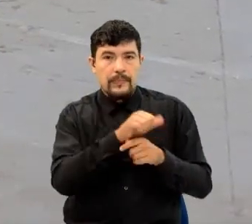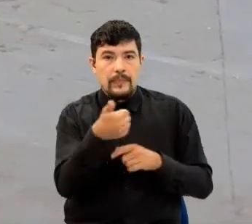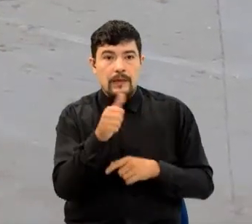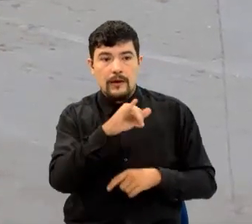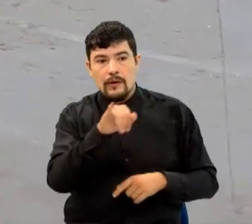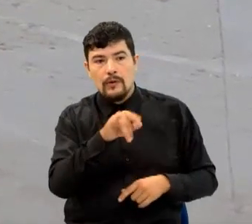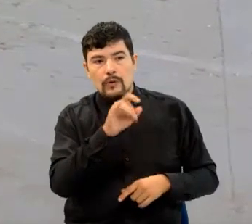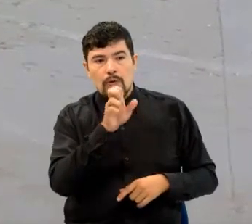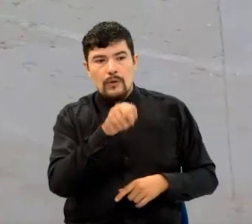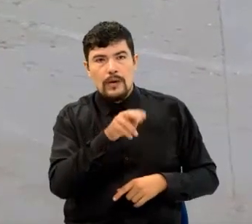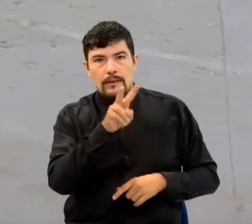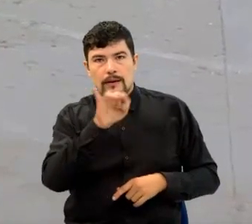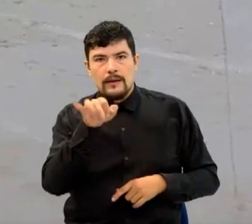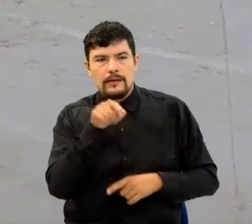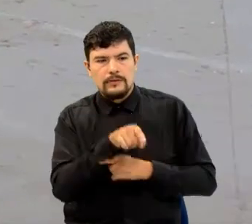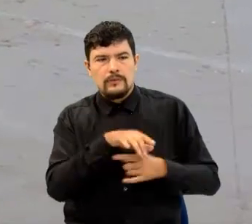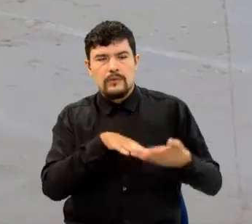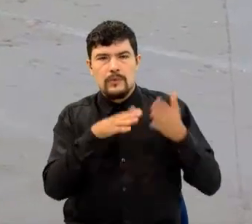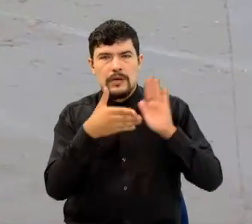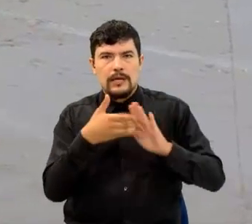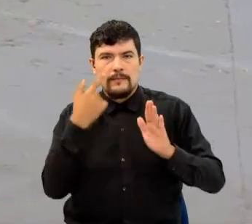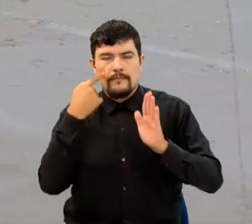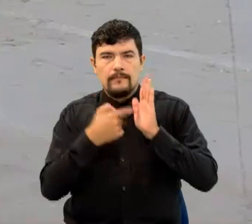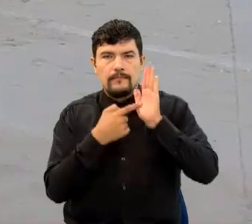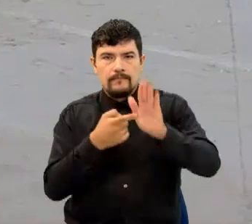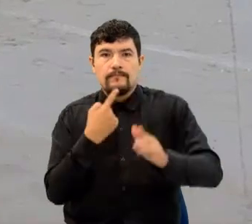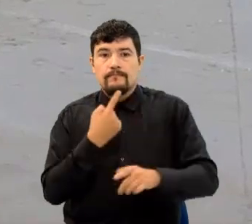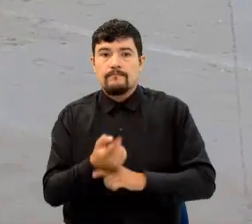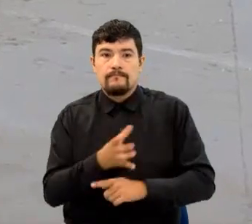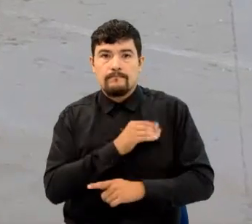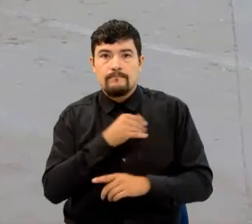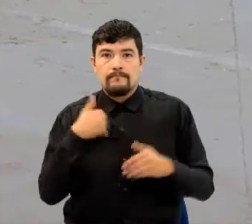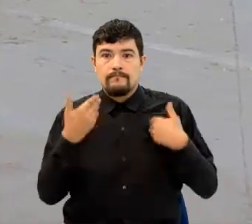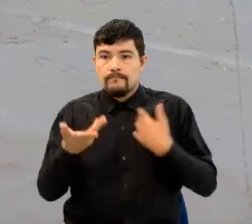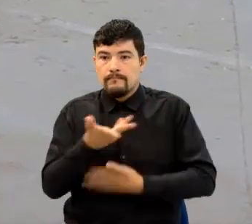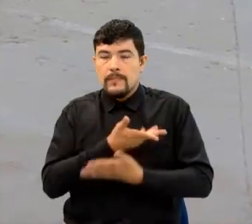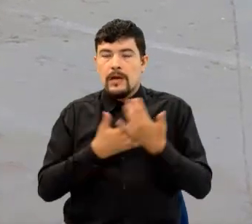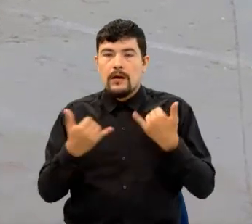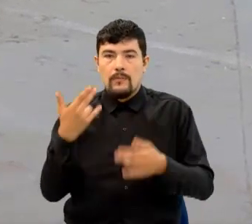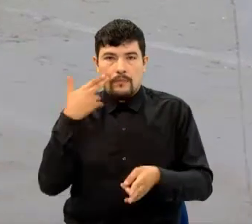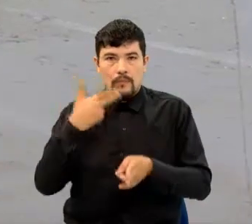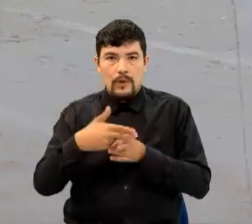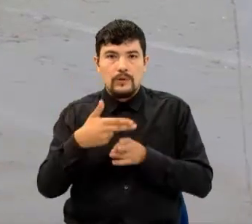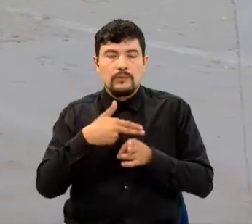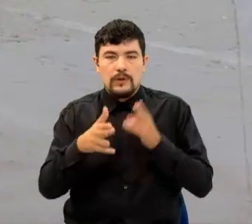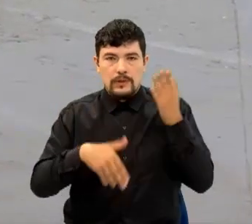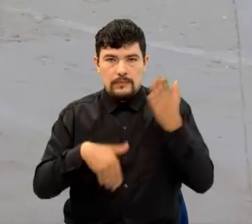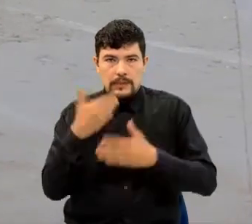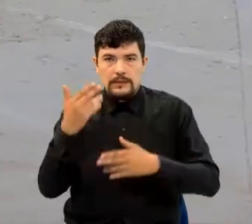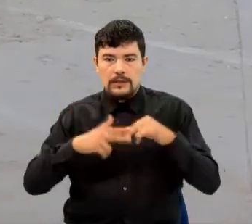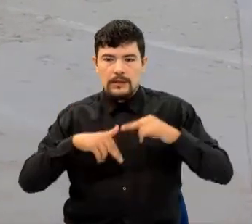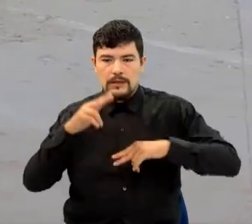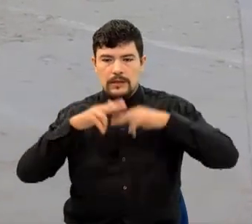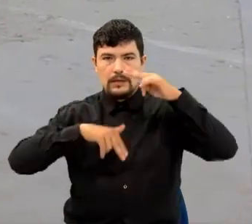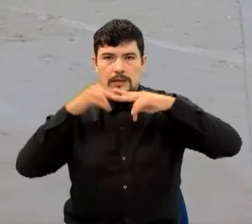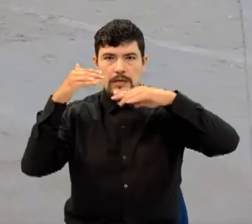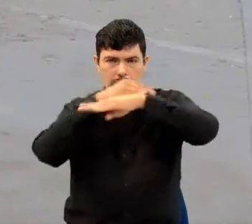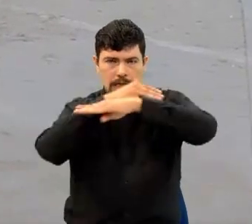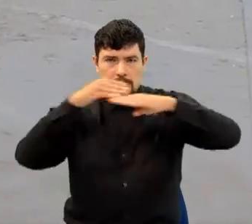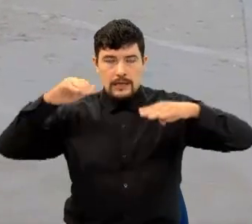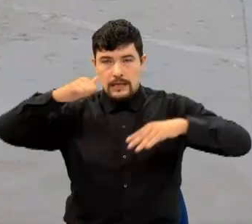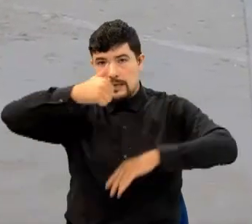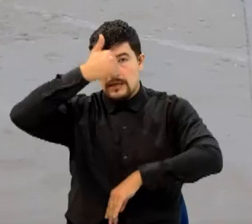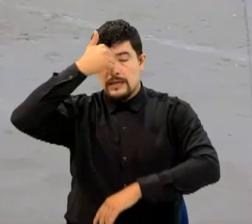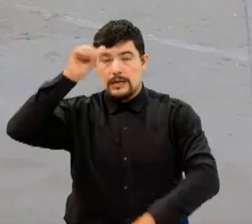Juan 23, pues sus habitantes se muestran bastante emocionados, pues ya iniciaron las obras de construcción de su vía